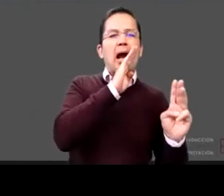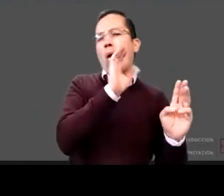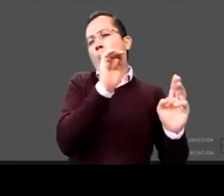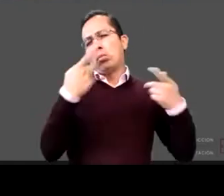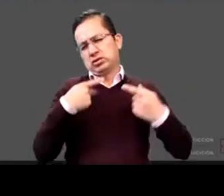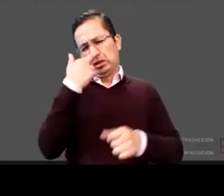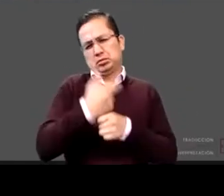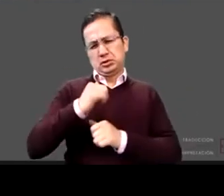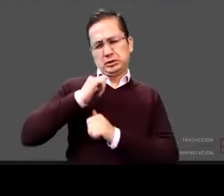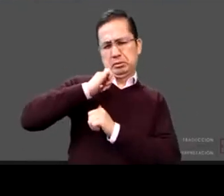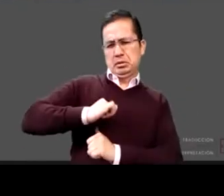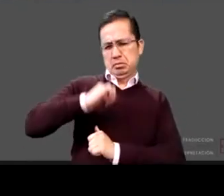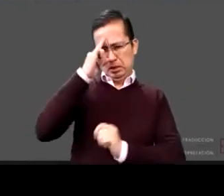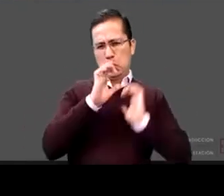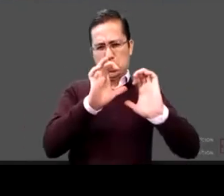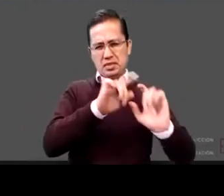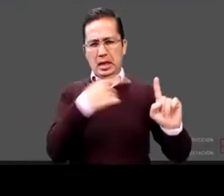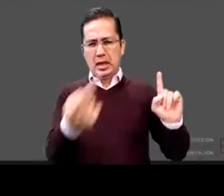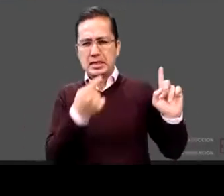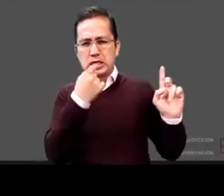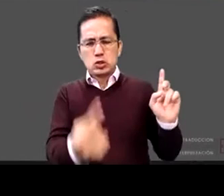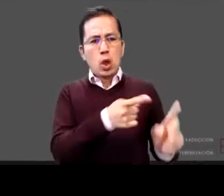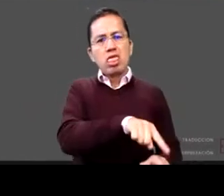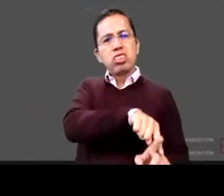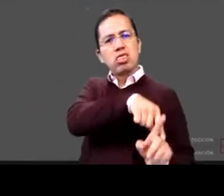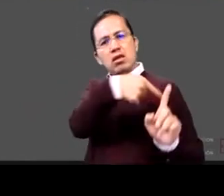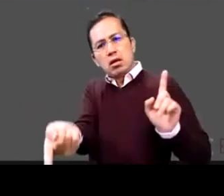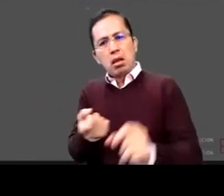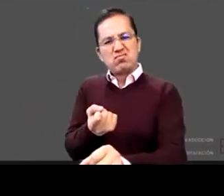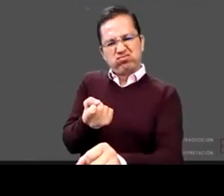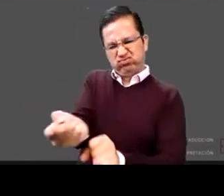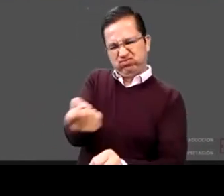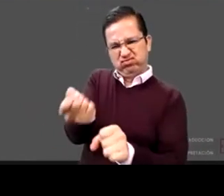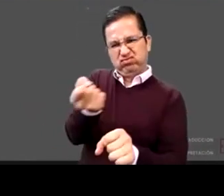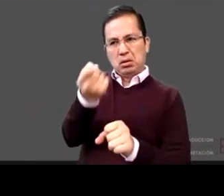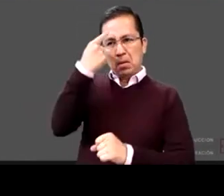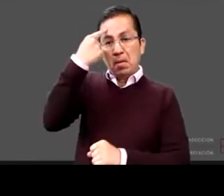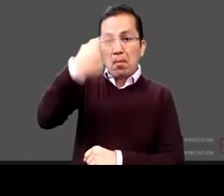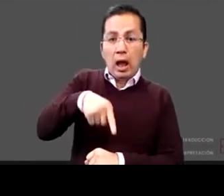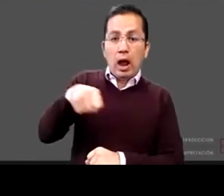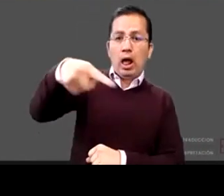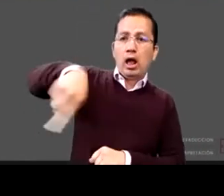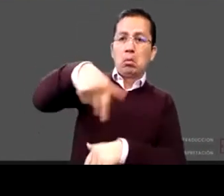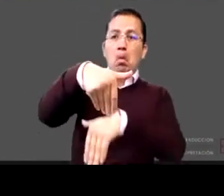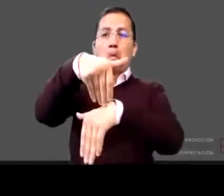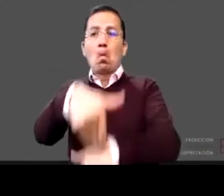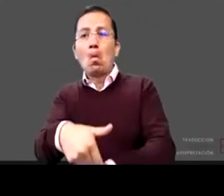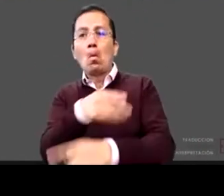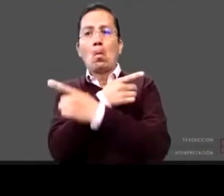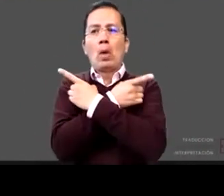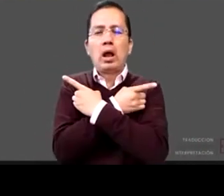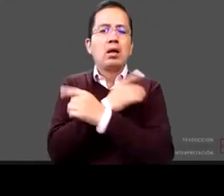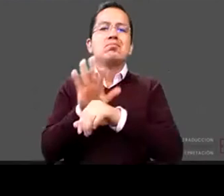de la violencia o el ejercicio de la disciplina violenta en niñas, niñas, adolescentes, con el pretexto de